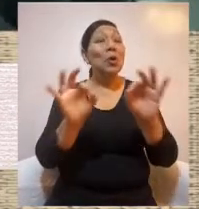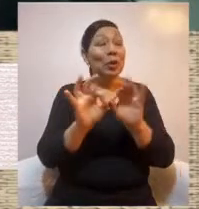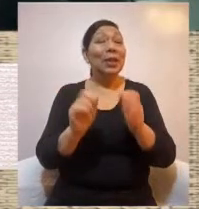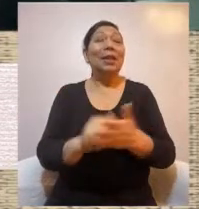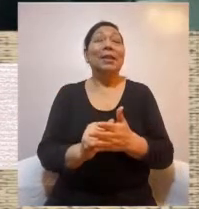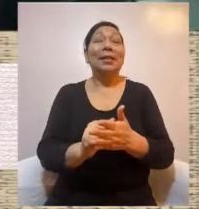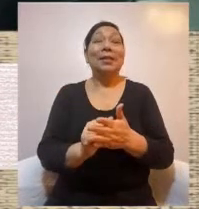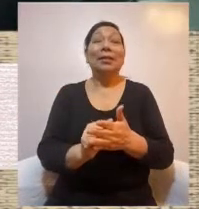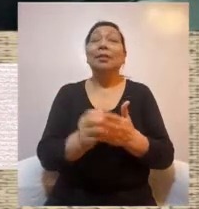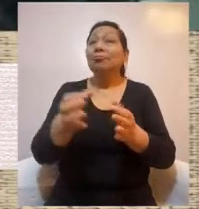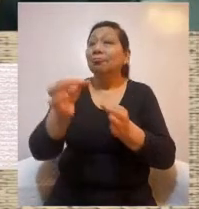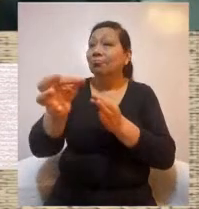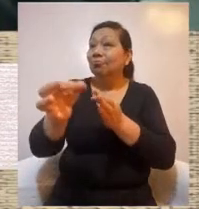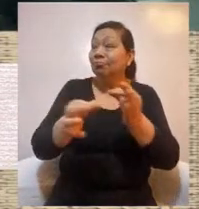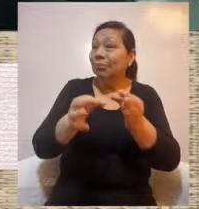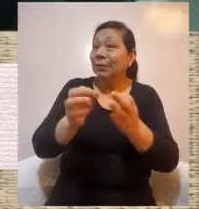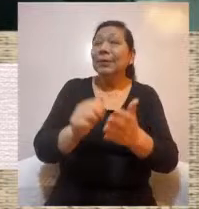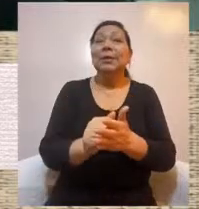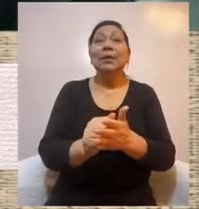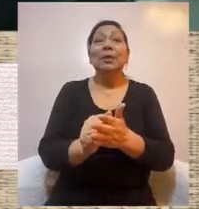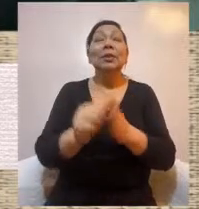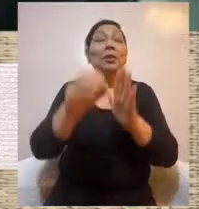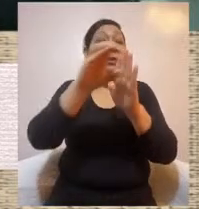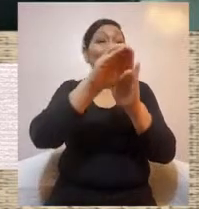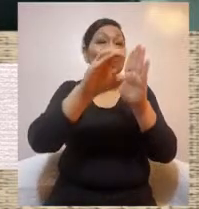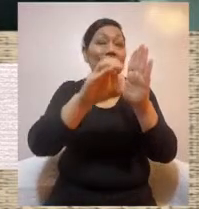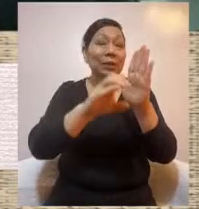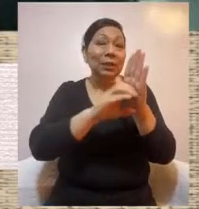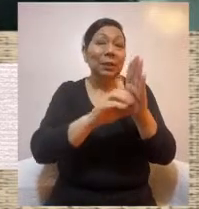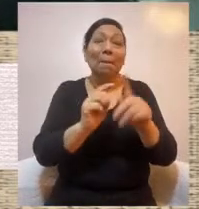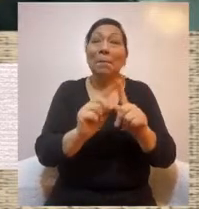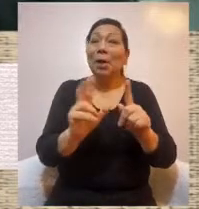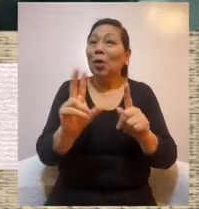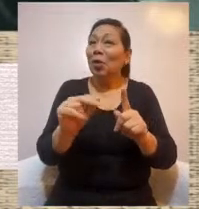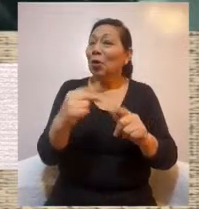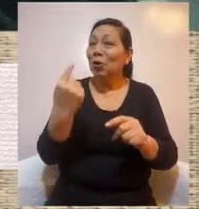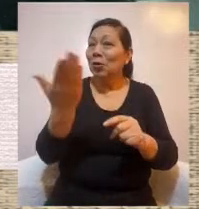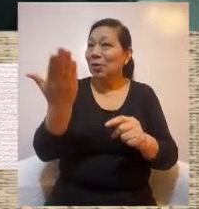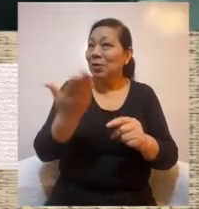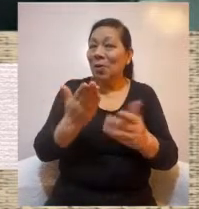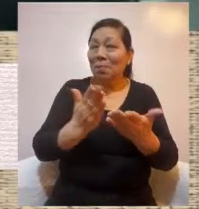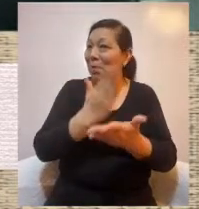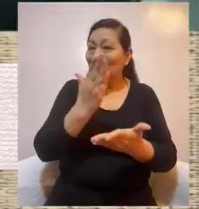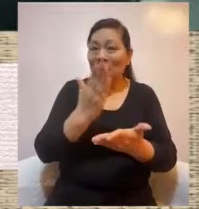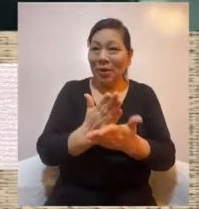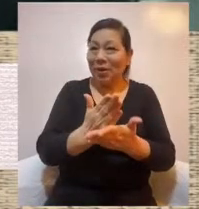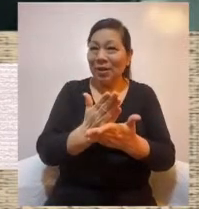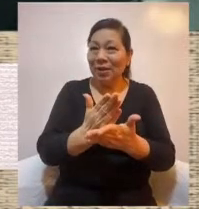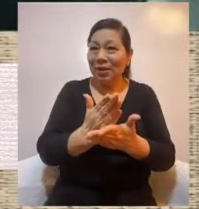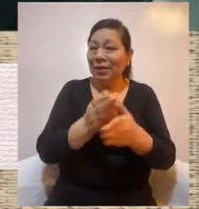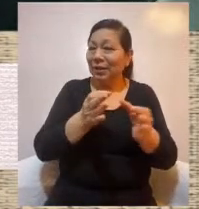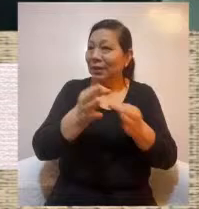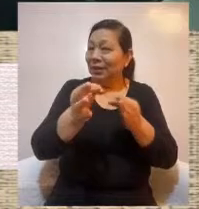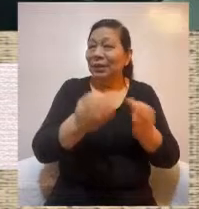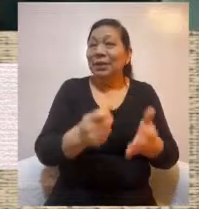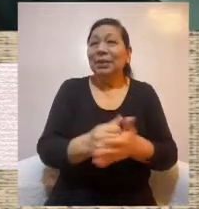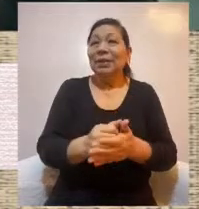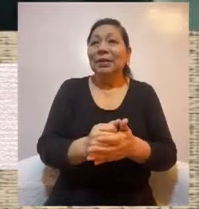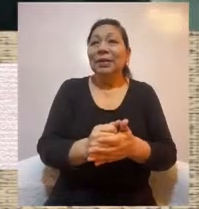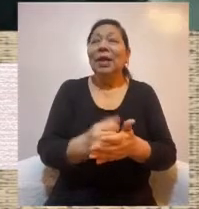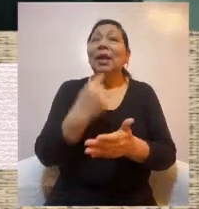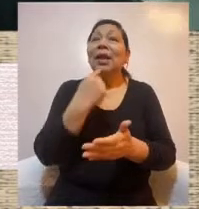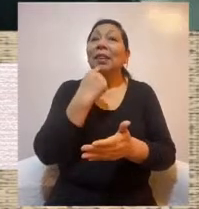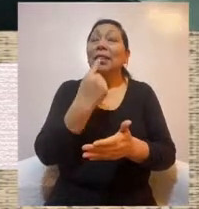es importante esta interpretación desde la Constitución, pero no solo es un problema de interpretación,